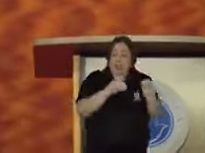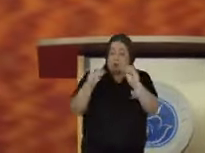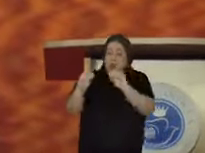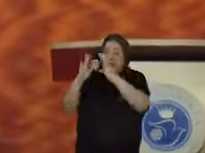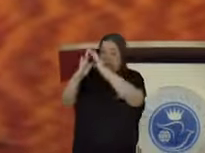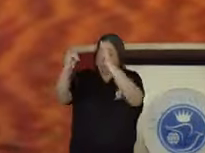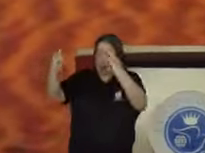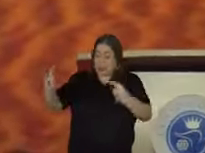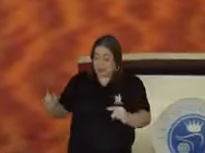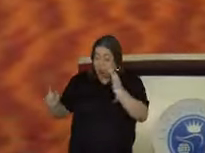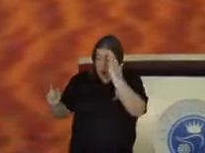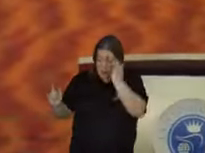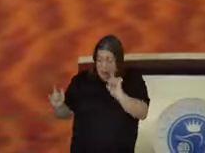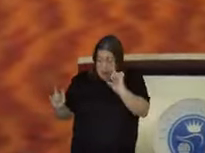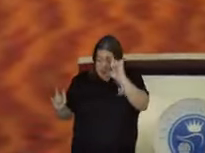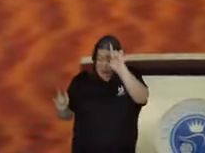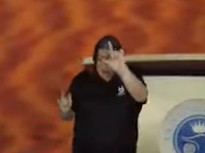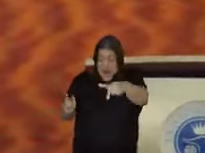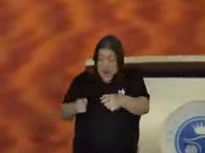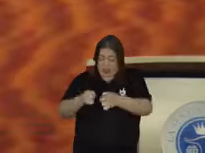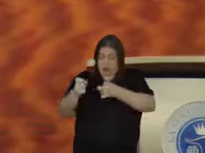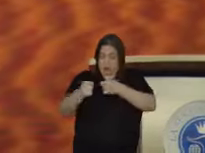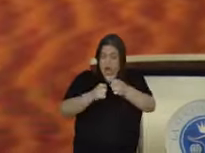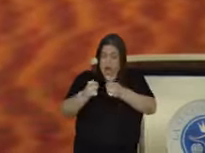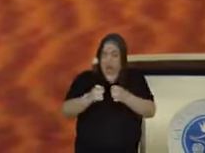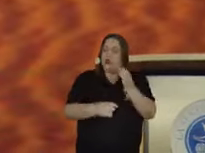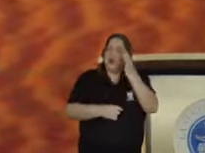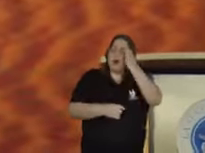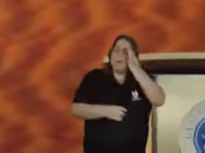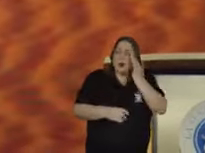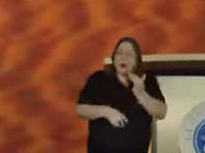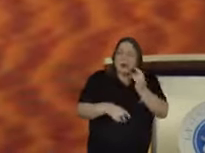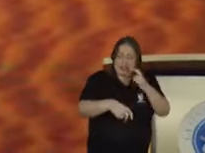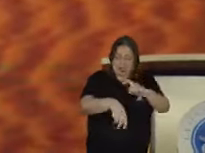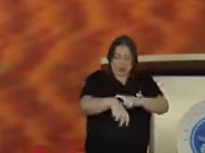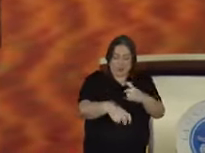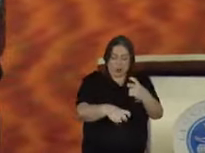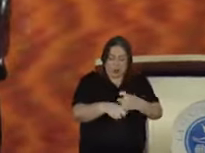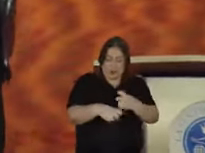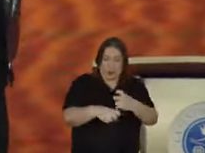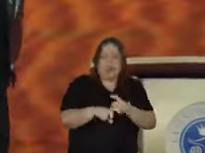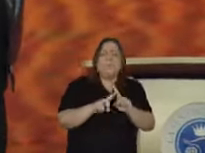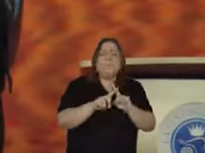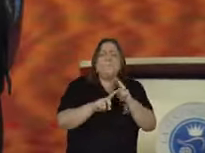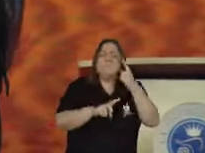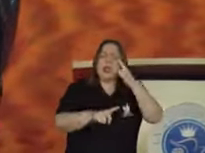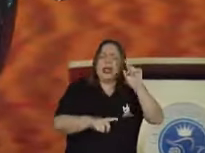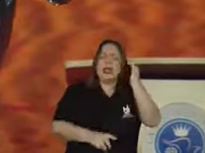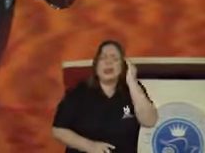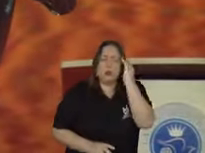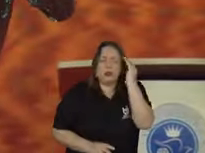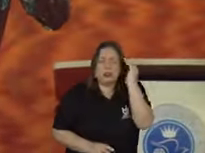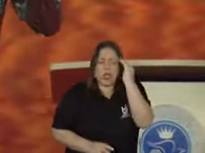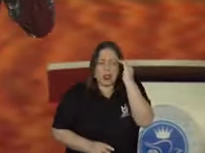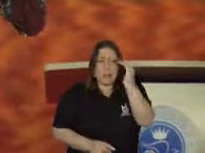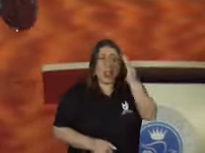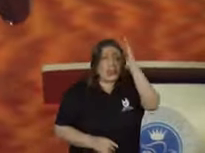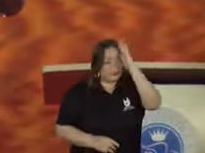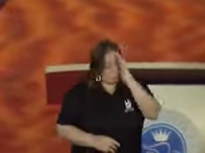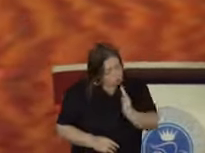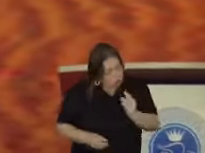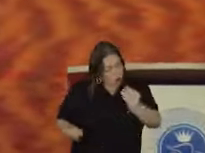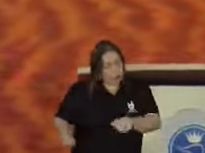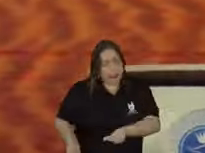tú estás pasando hoy, el lugar donde Dios te está llevando hoy, es para que tú te acostumbres y sepas qué es lo que Dios te va a entregar a ti en esta